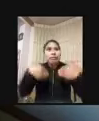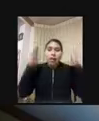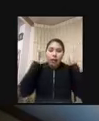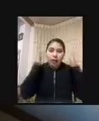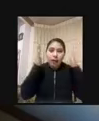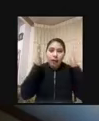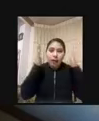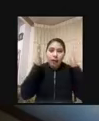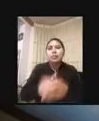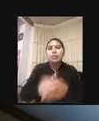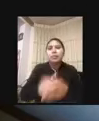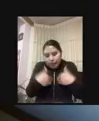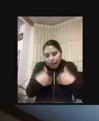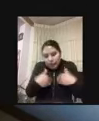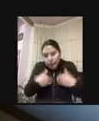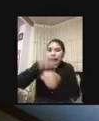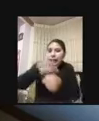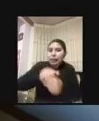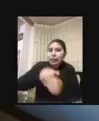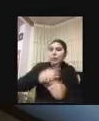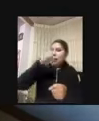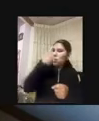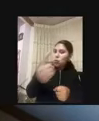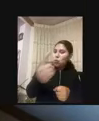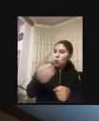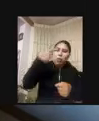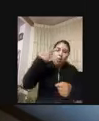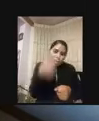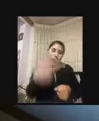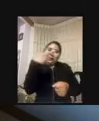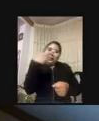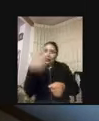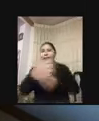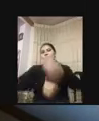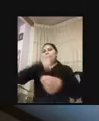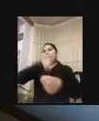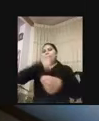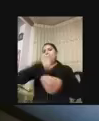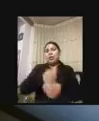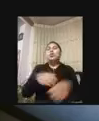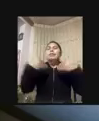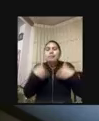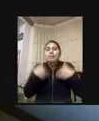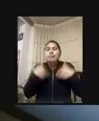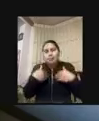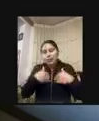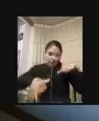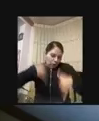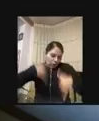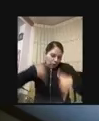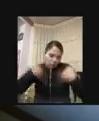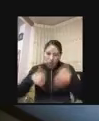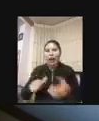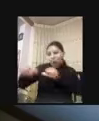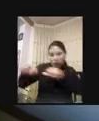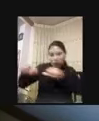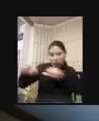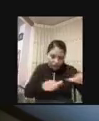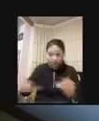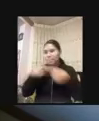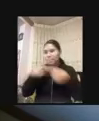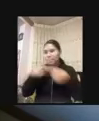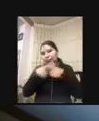desde los primeros años lo que es la estimulación temprana, ¿no? Para que ellos en la edad ya de la